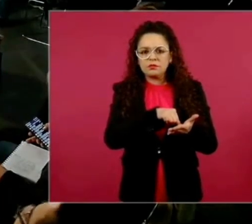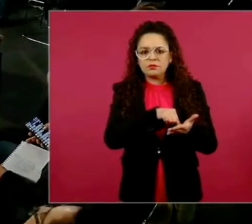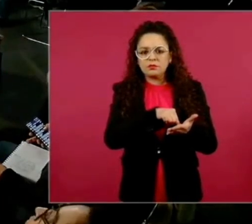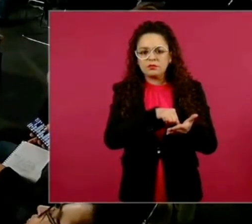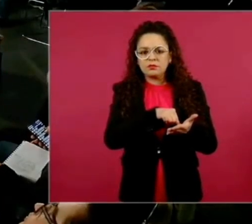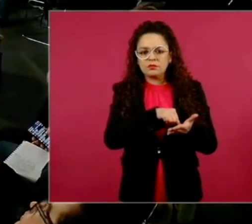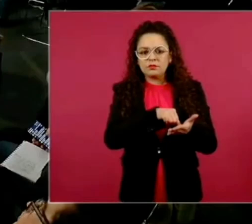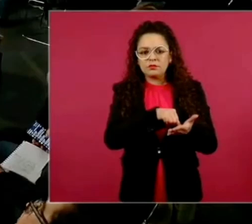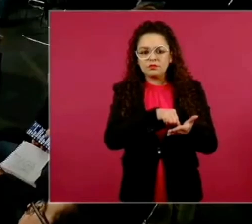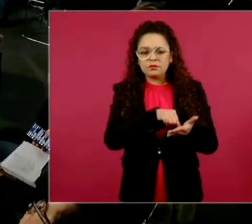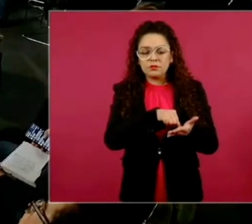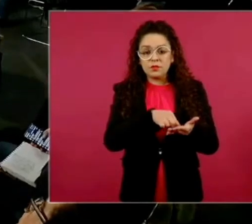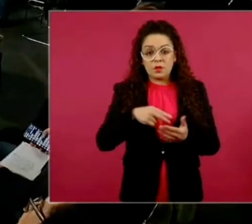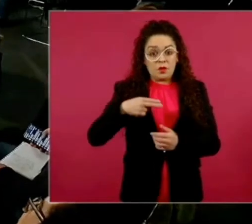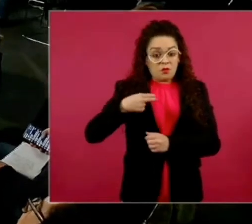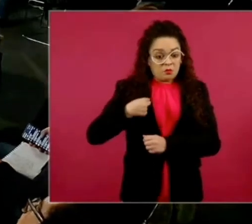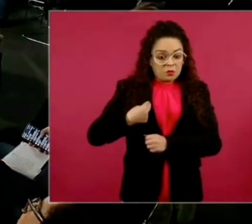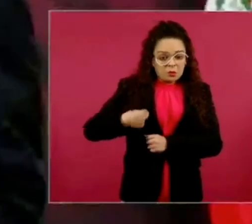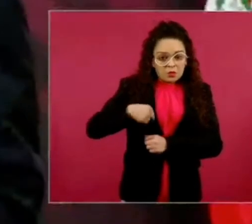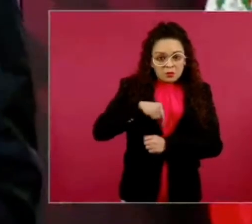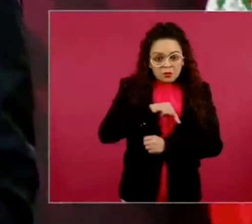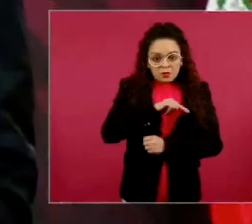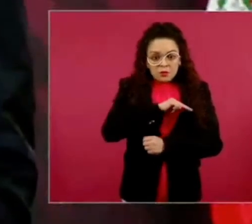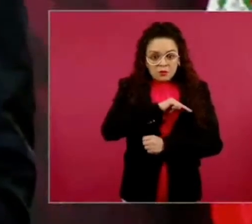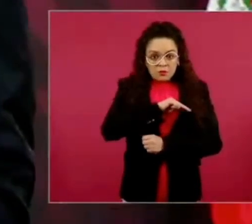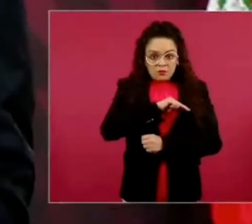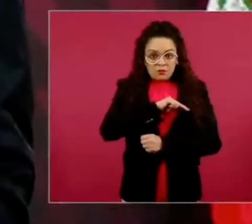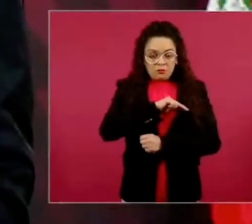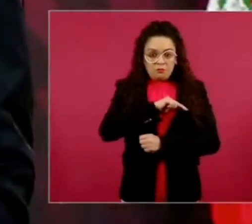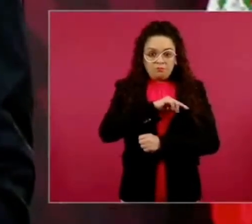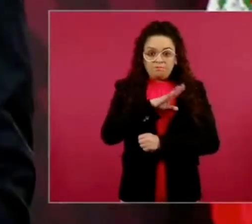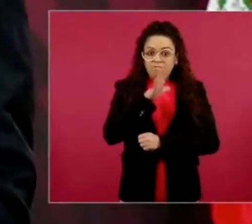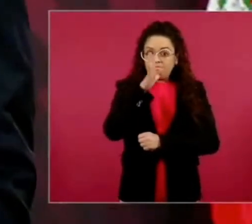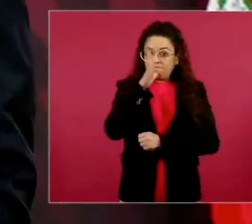no podemos arrojarlo de él,